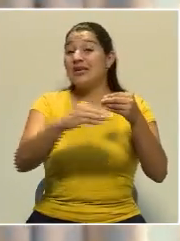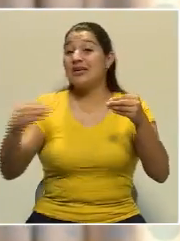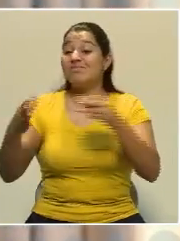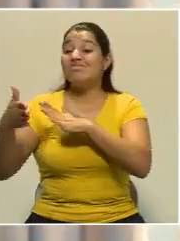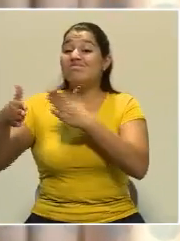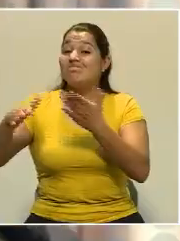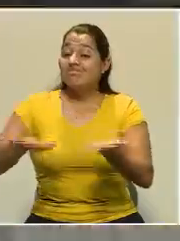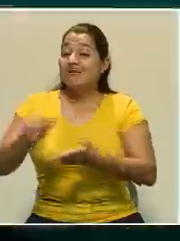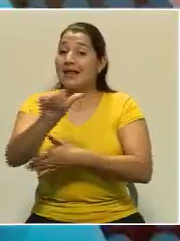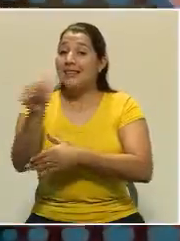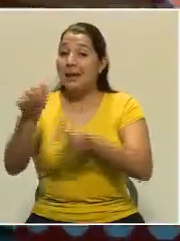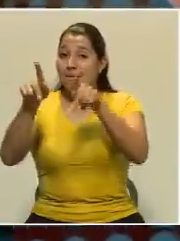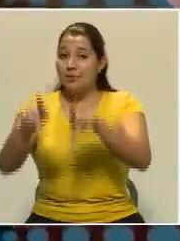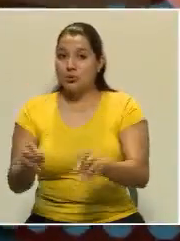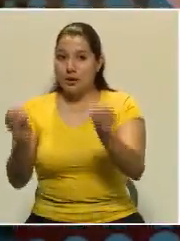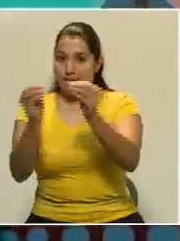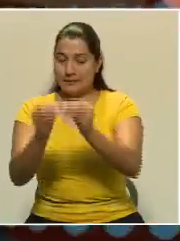10 personas más.